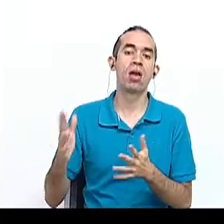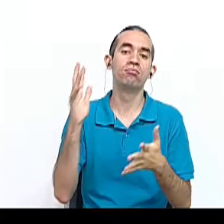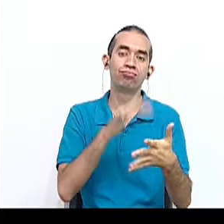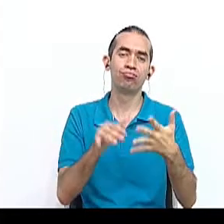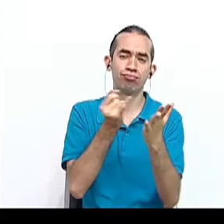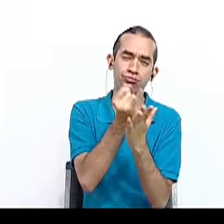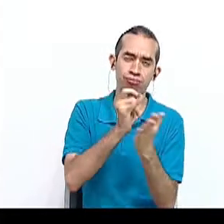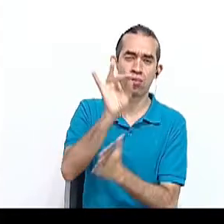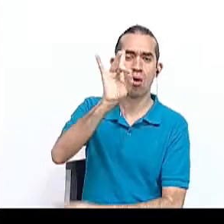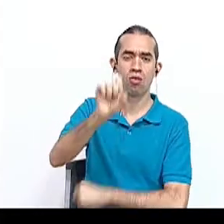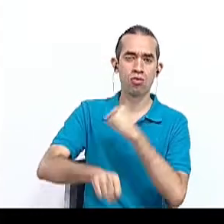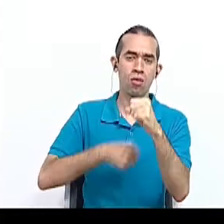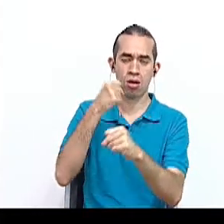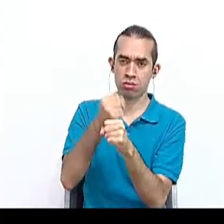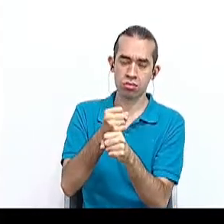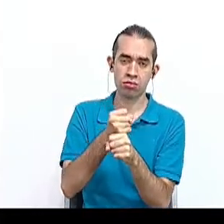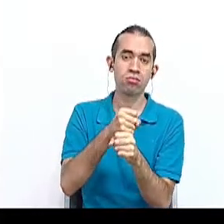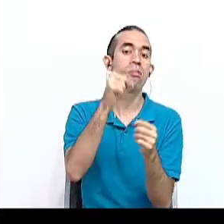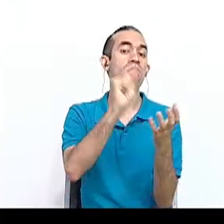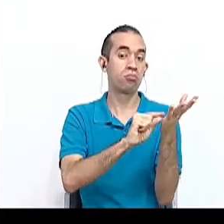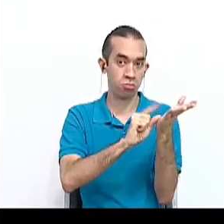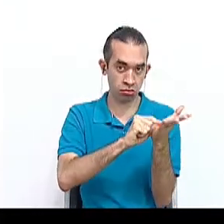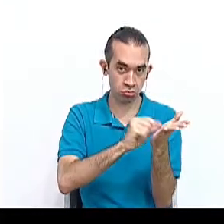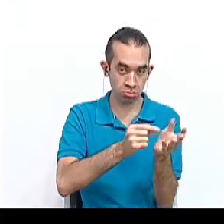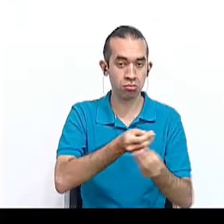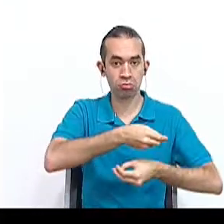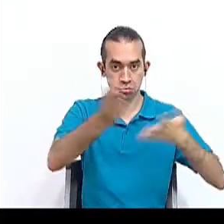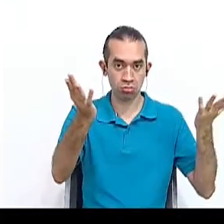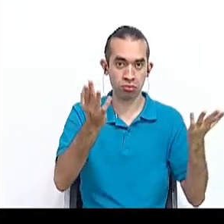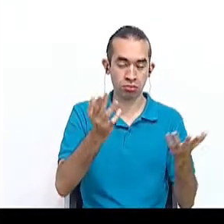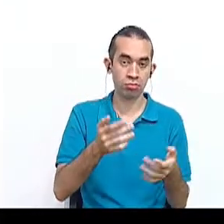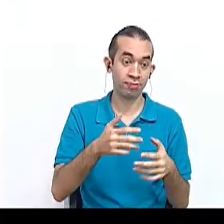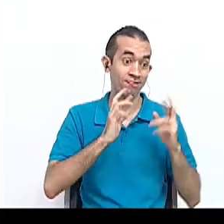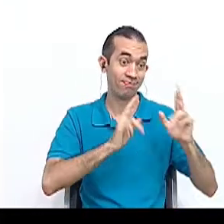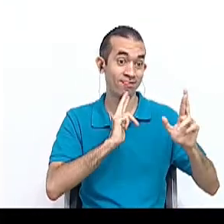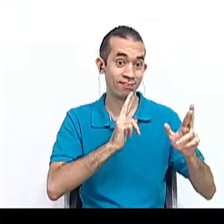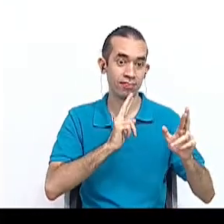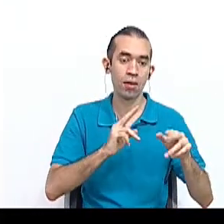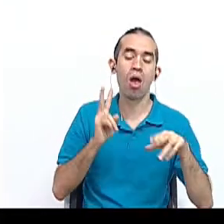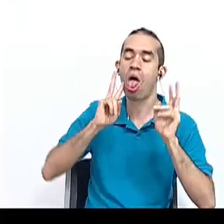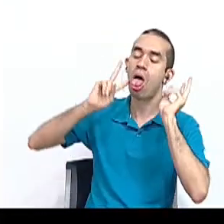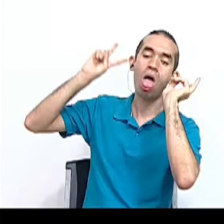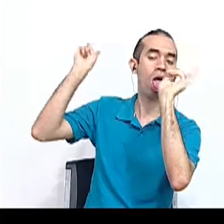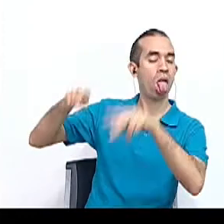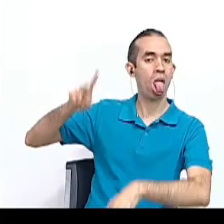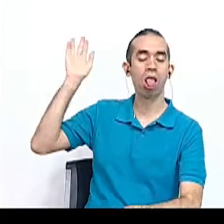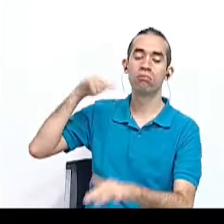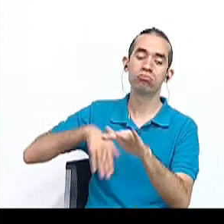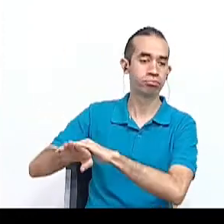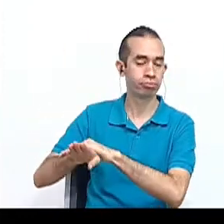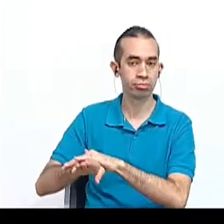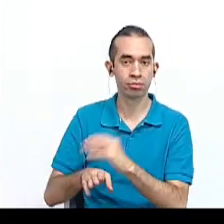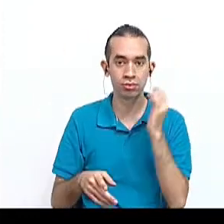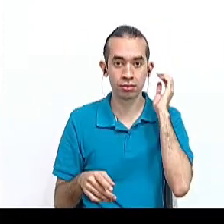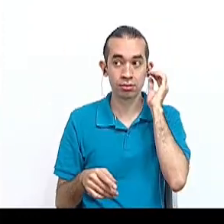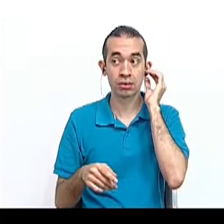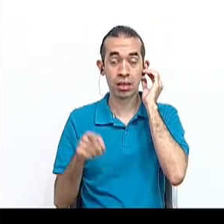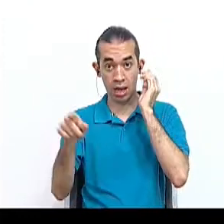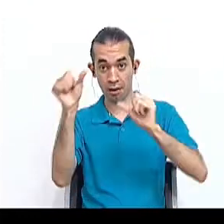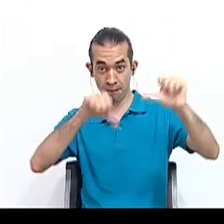años. Publicó los resultados que fueron ignorados por completo. Con sus experimentos determinó